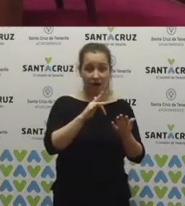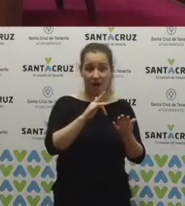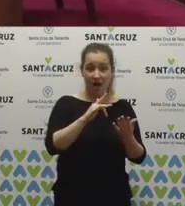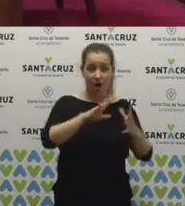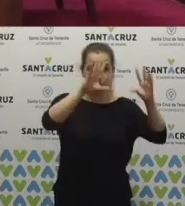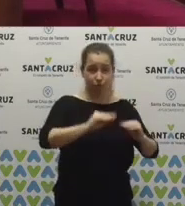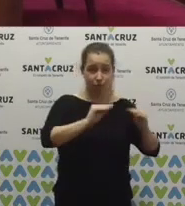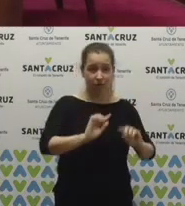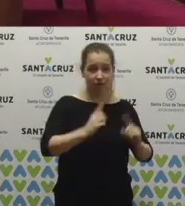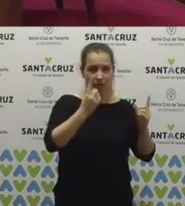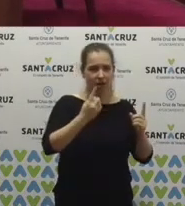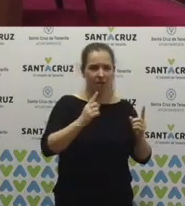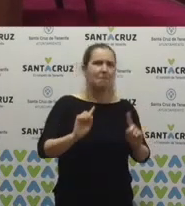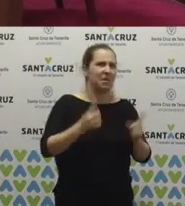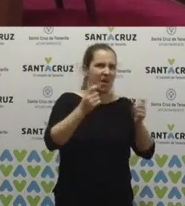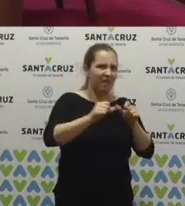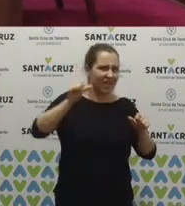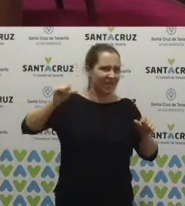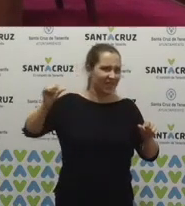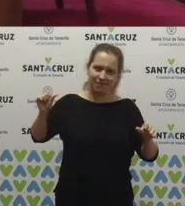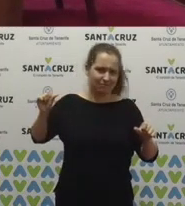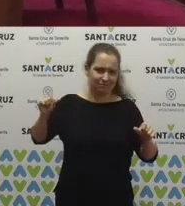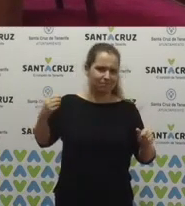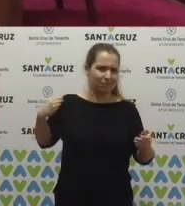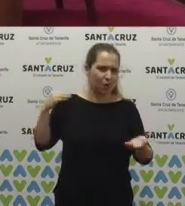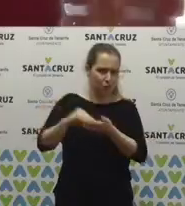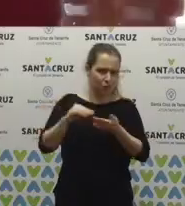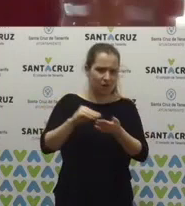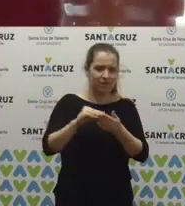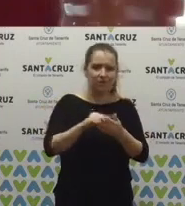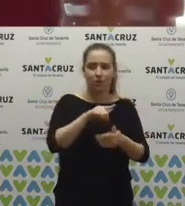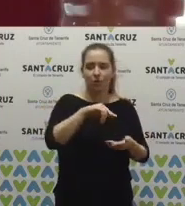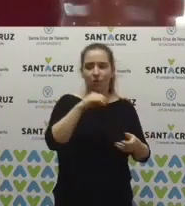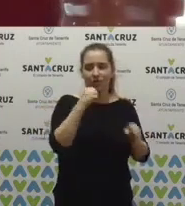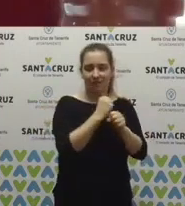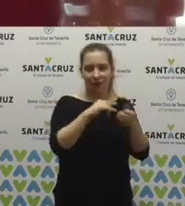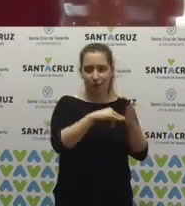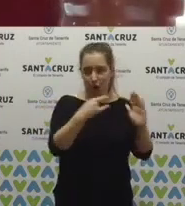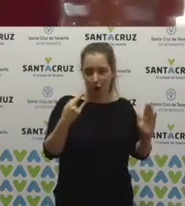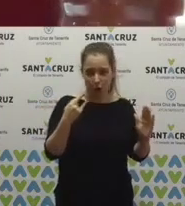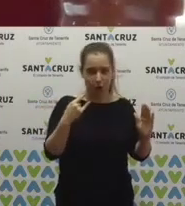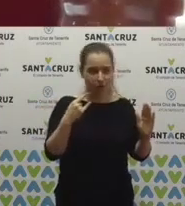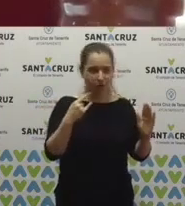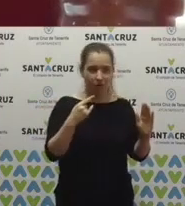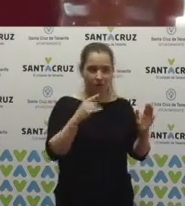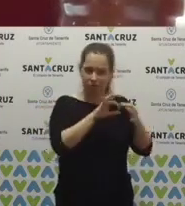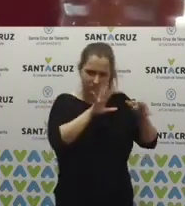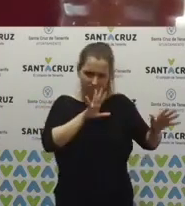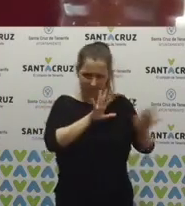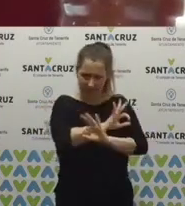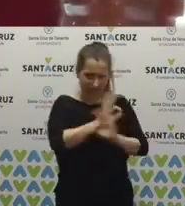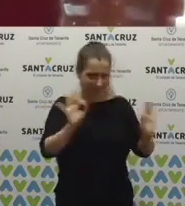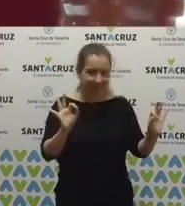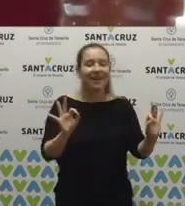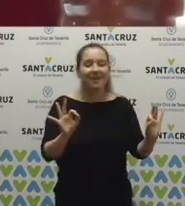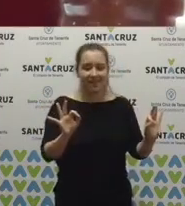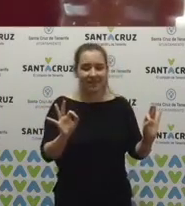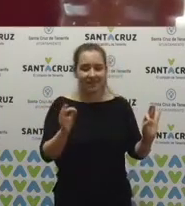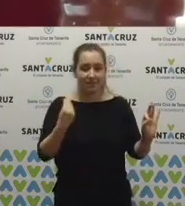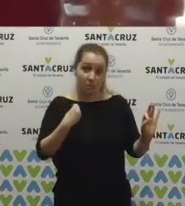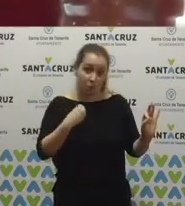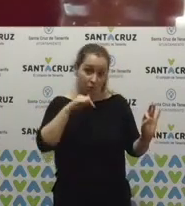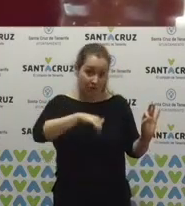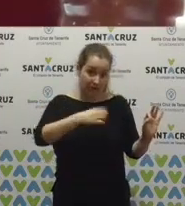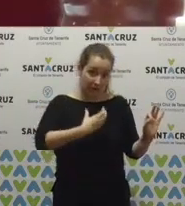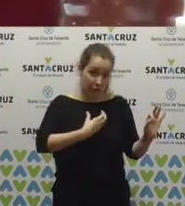youtube nada que ver con entrar con el trabajo tecnológico del departamento y de la implementación de este pleno